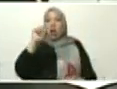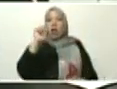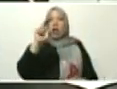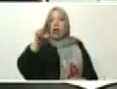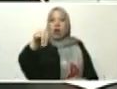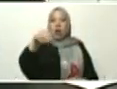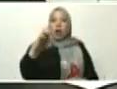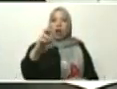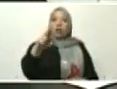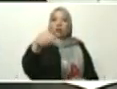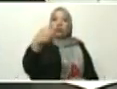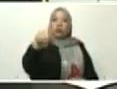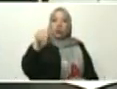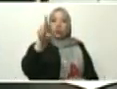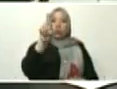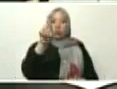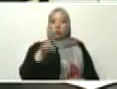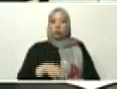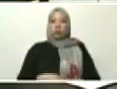para